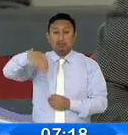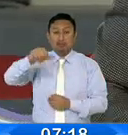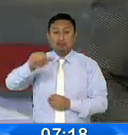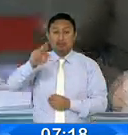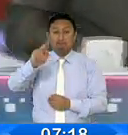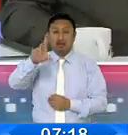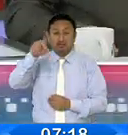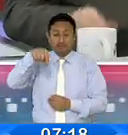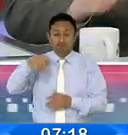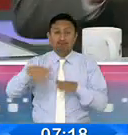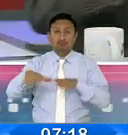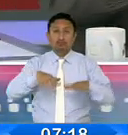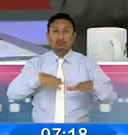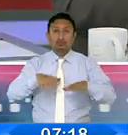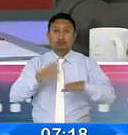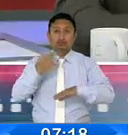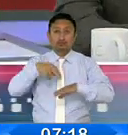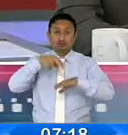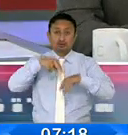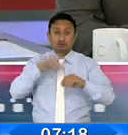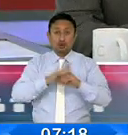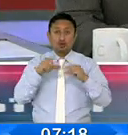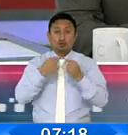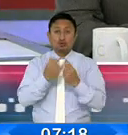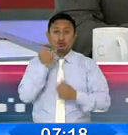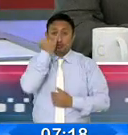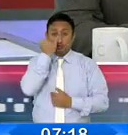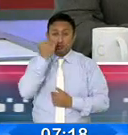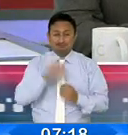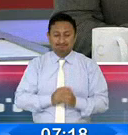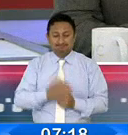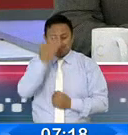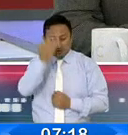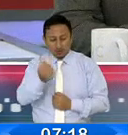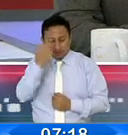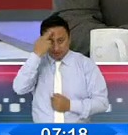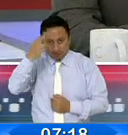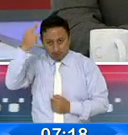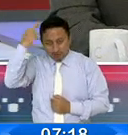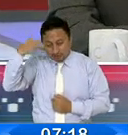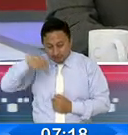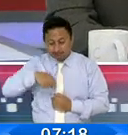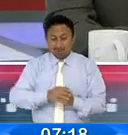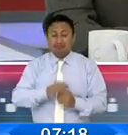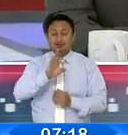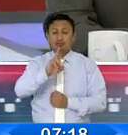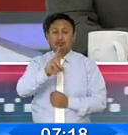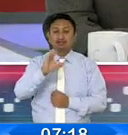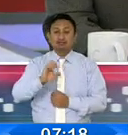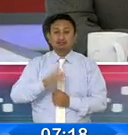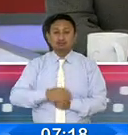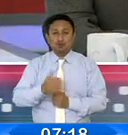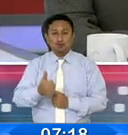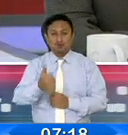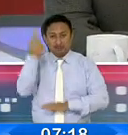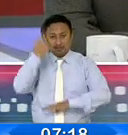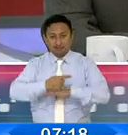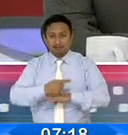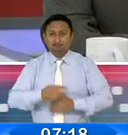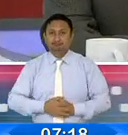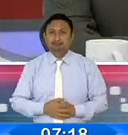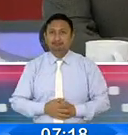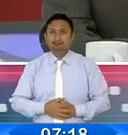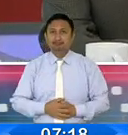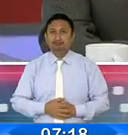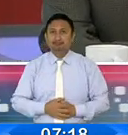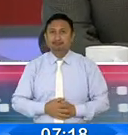nacional de Pachakutik. Señor Santi, Roberto Álvarez Vandenberg le saluda desde la matriz de Televicentrum. Buen día para usted. Muy